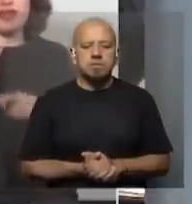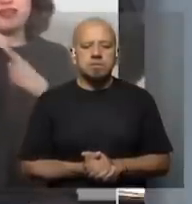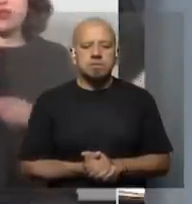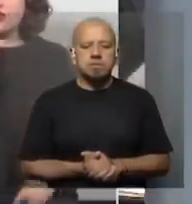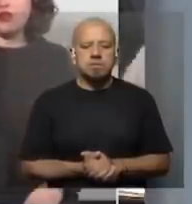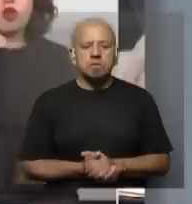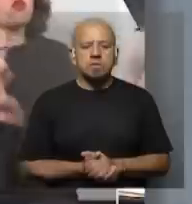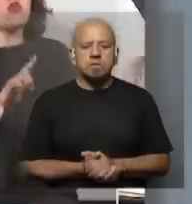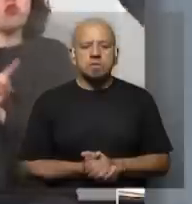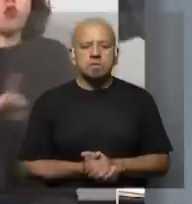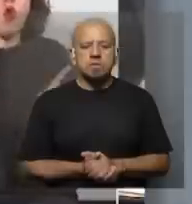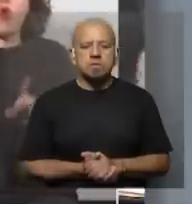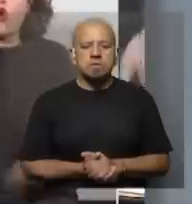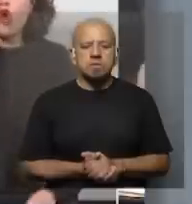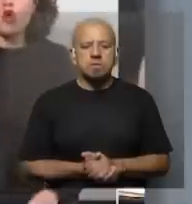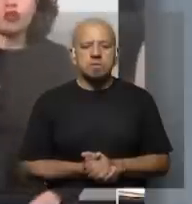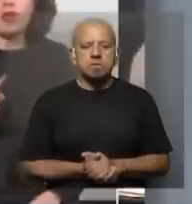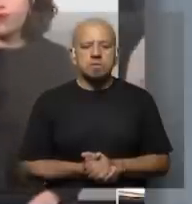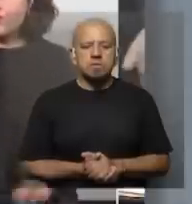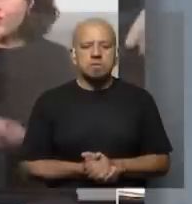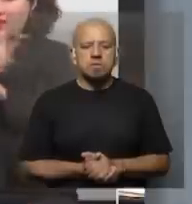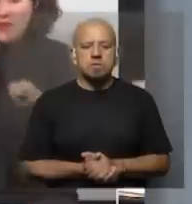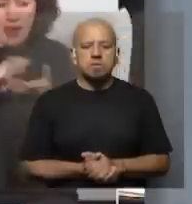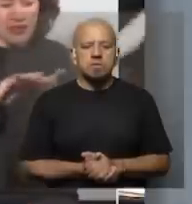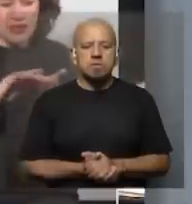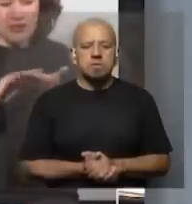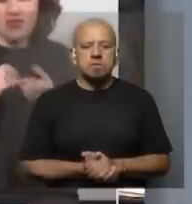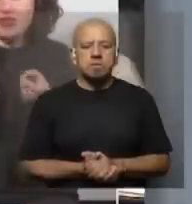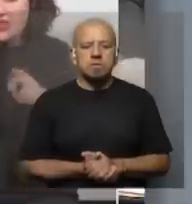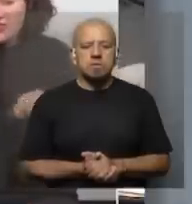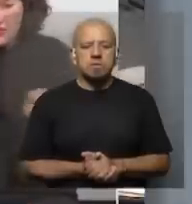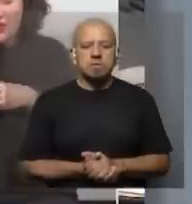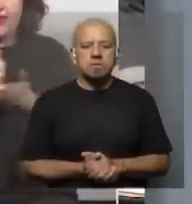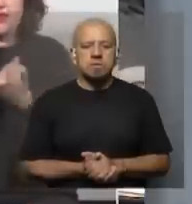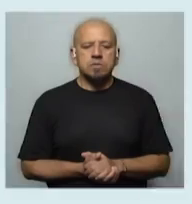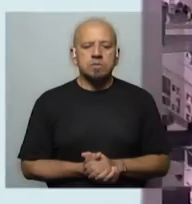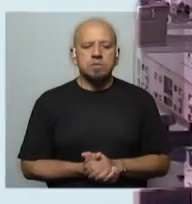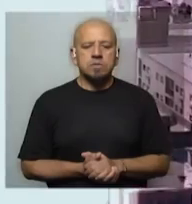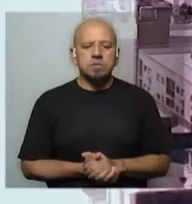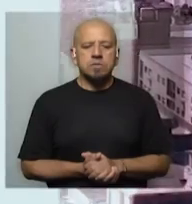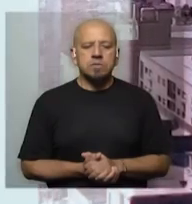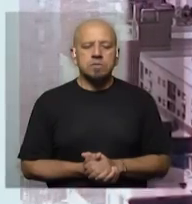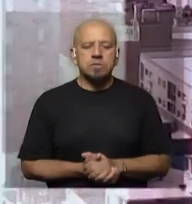no teníamos conocimiento que por vía administrativa se estaba tramitando un pasaporte